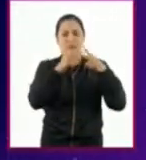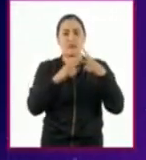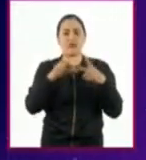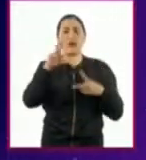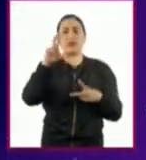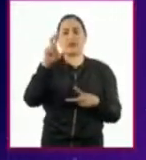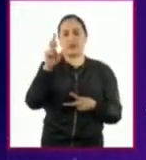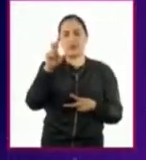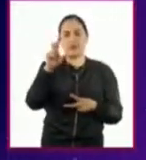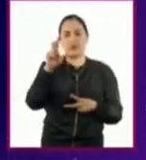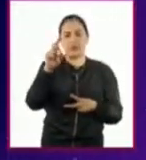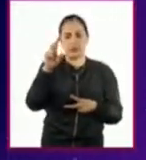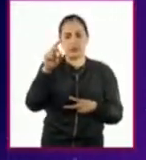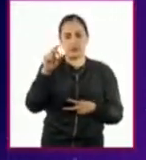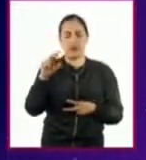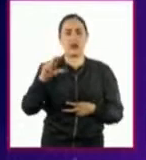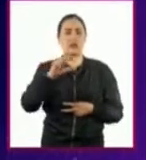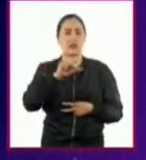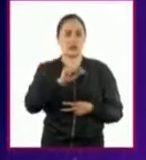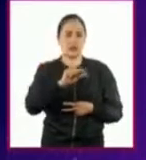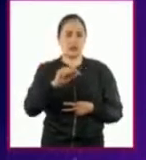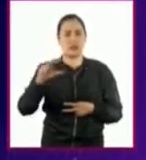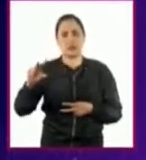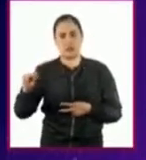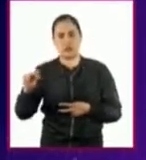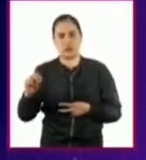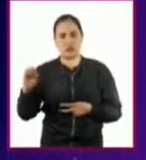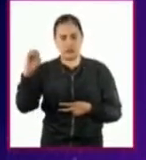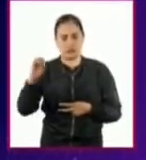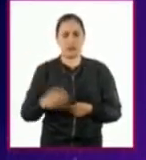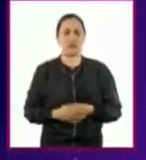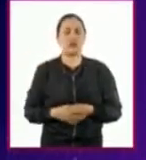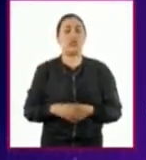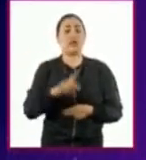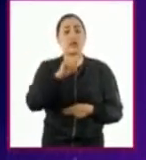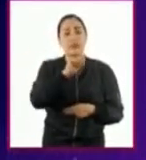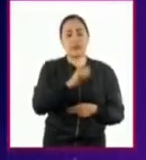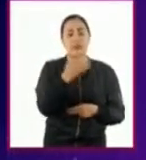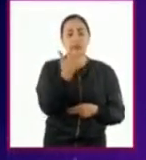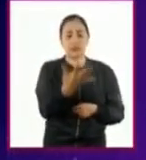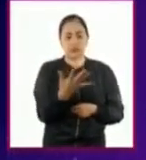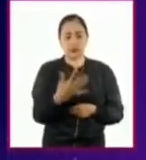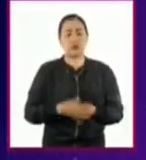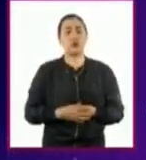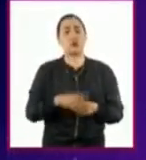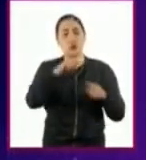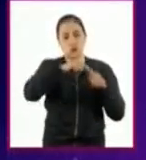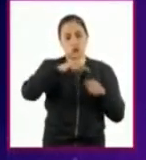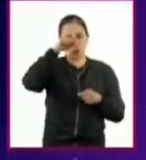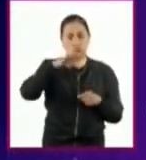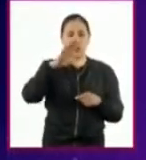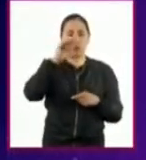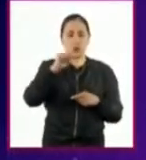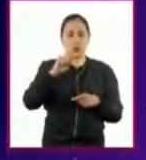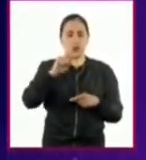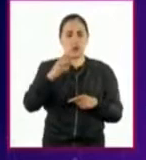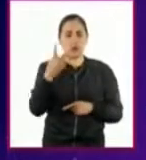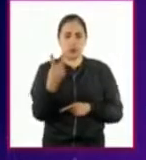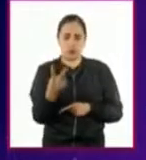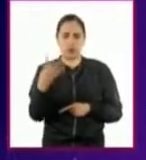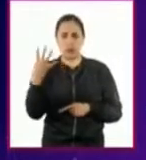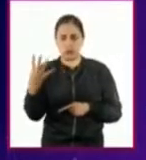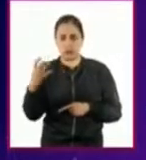y 80 grados. Quinto triángulo, T5. Lados 9.2 centímetros, 4